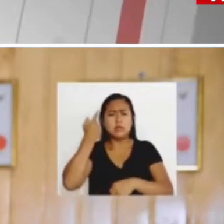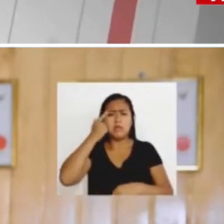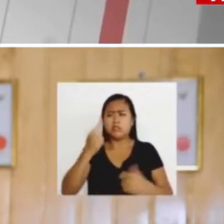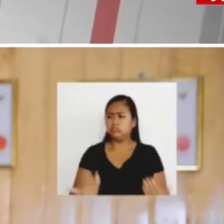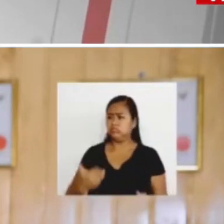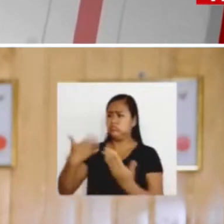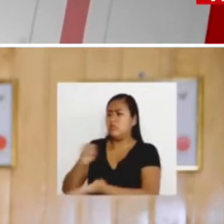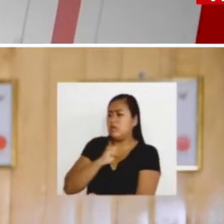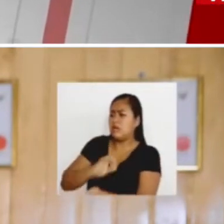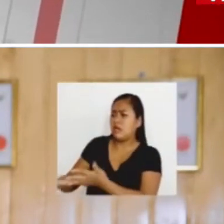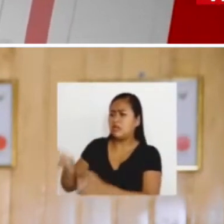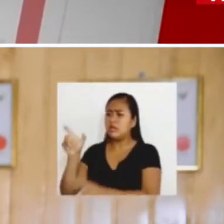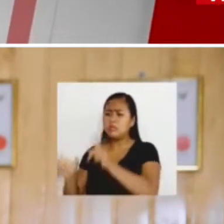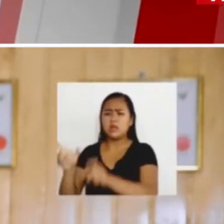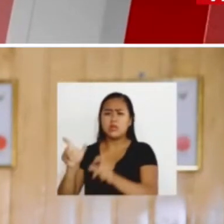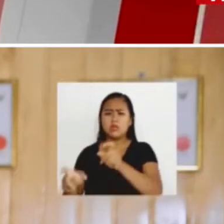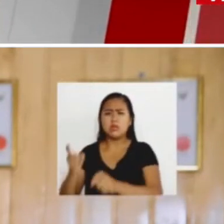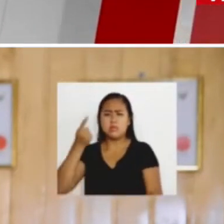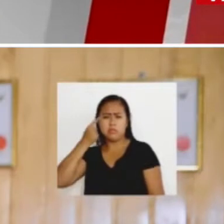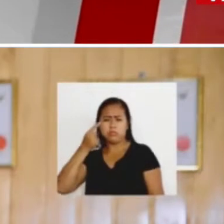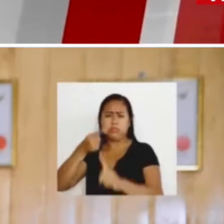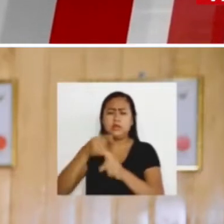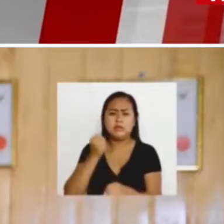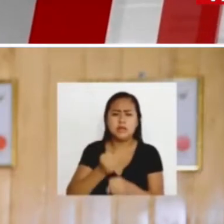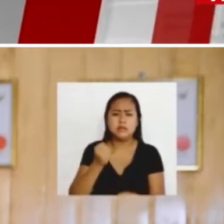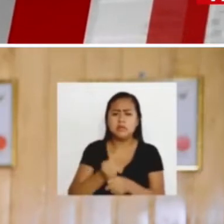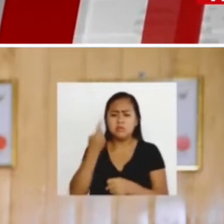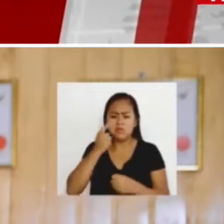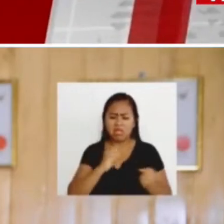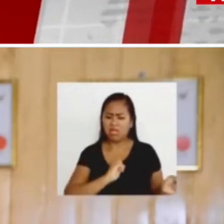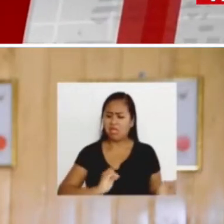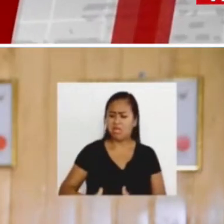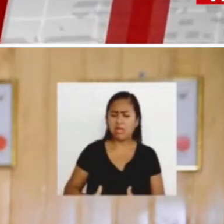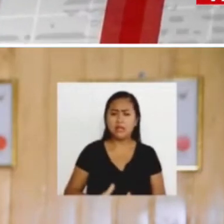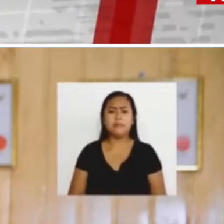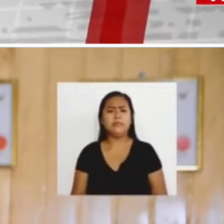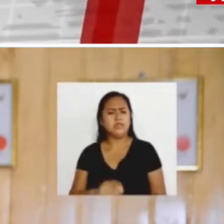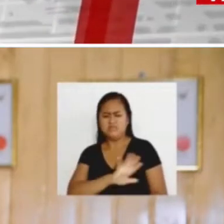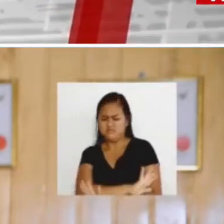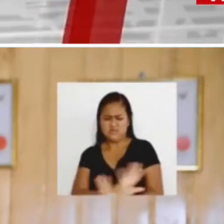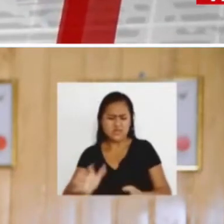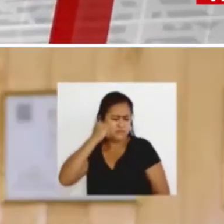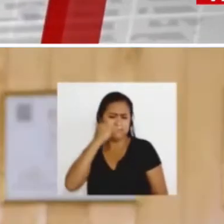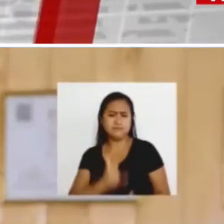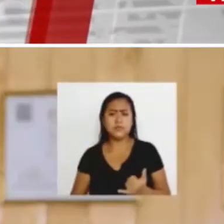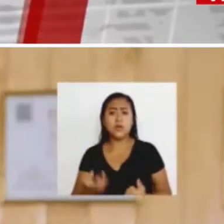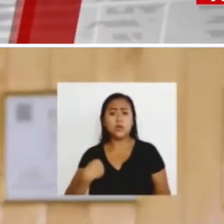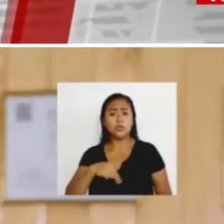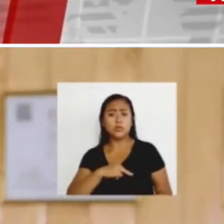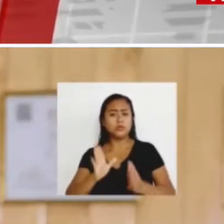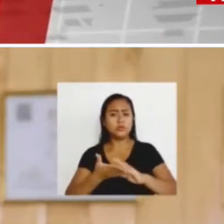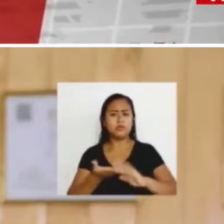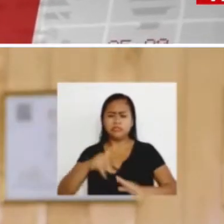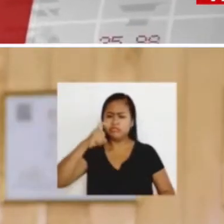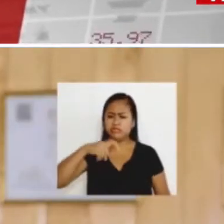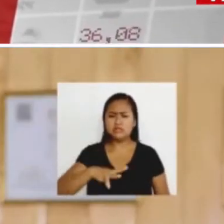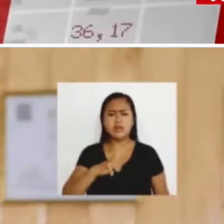Mira, nosotros tenemos unas encuestas, el partido también hace algunas